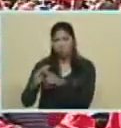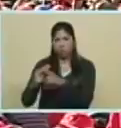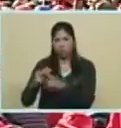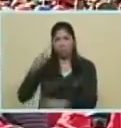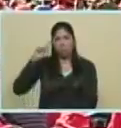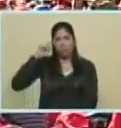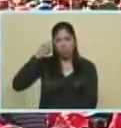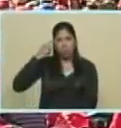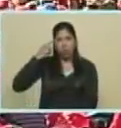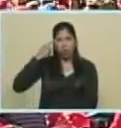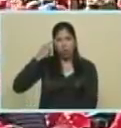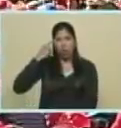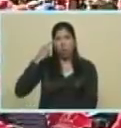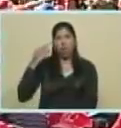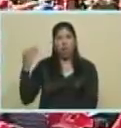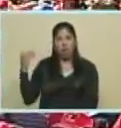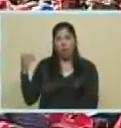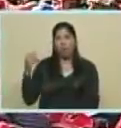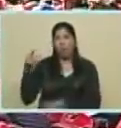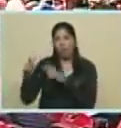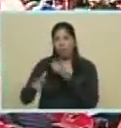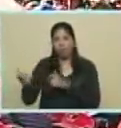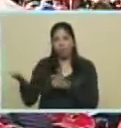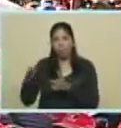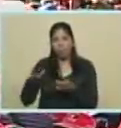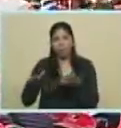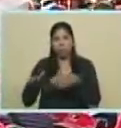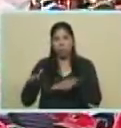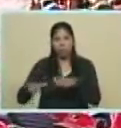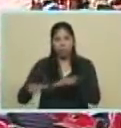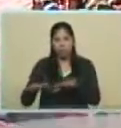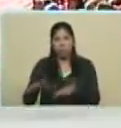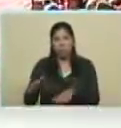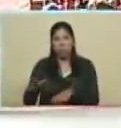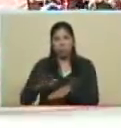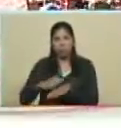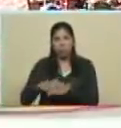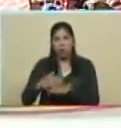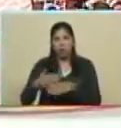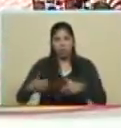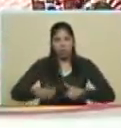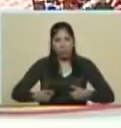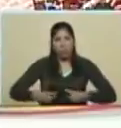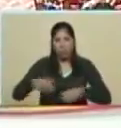a los que dieron su vida hace 26 años por un sueño de patria.